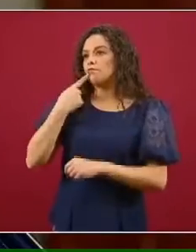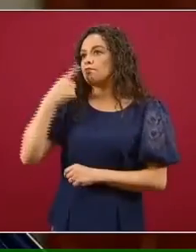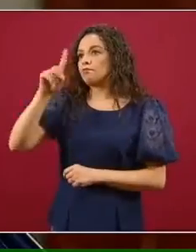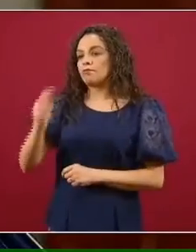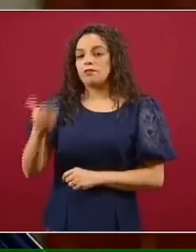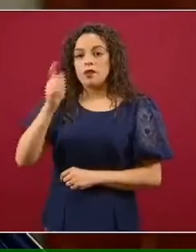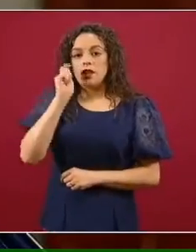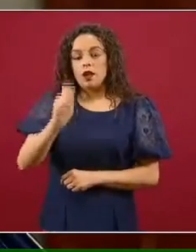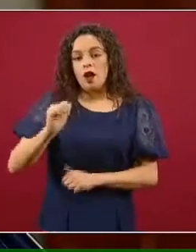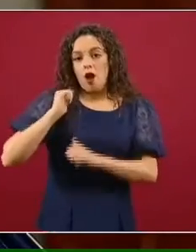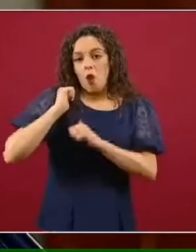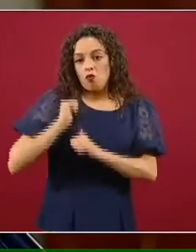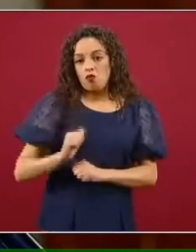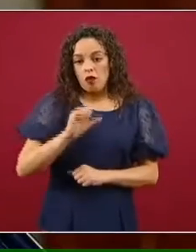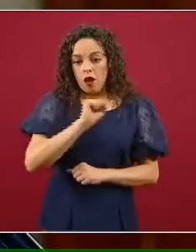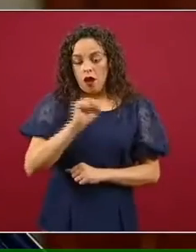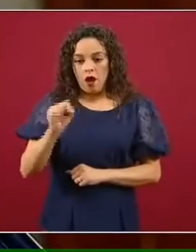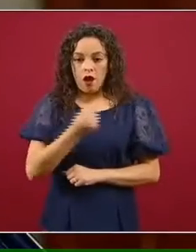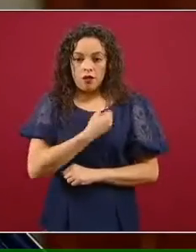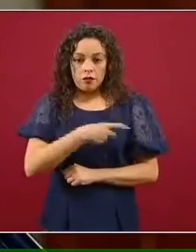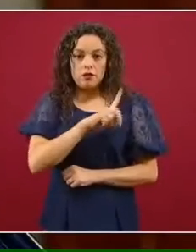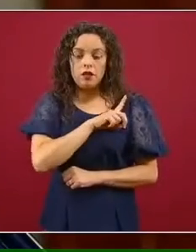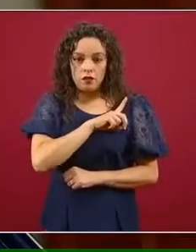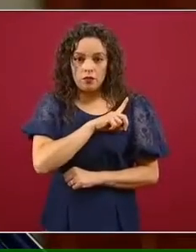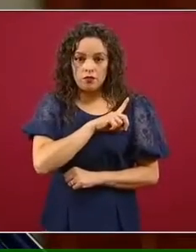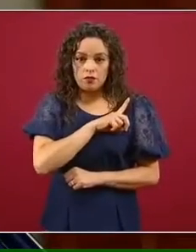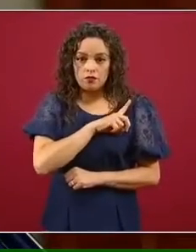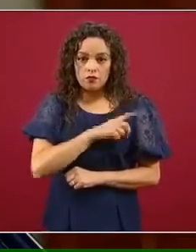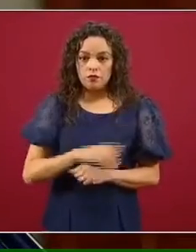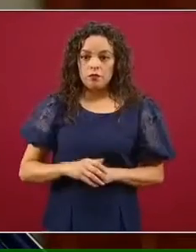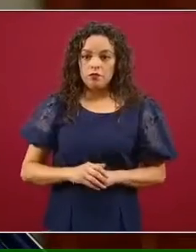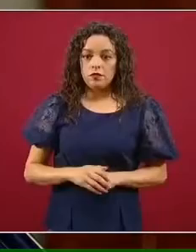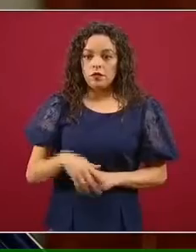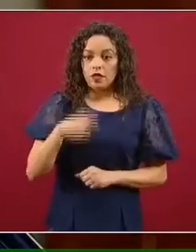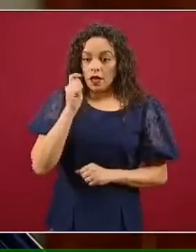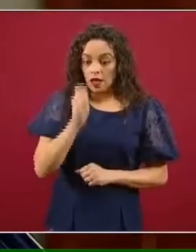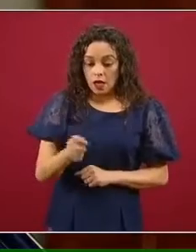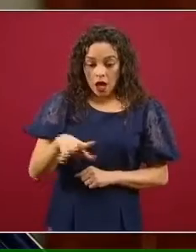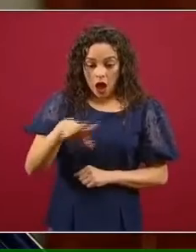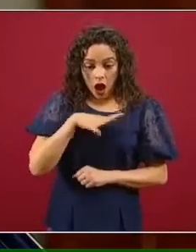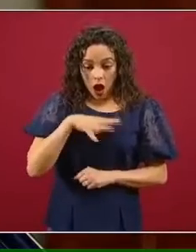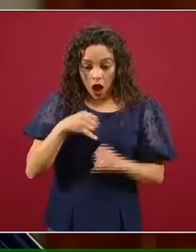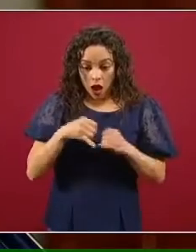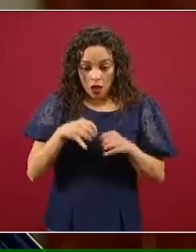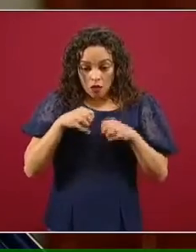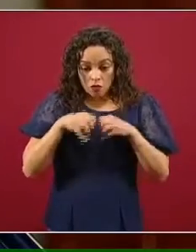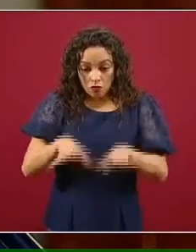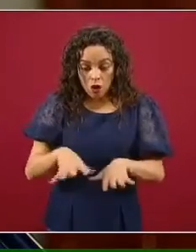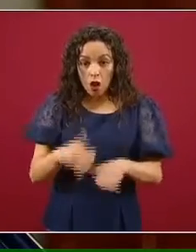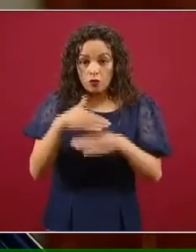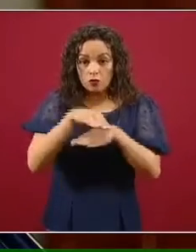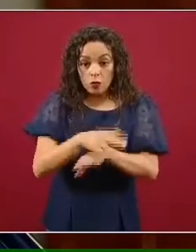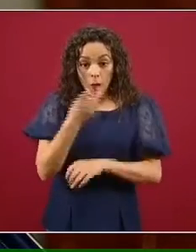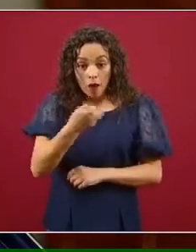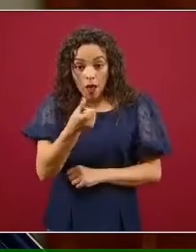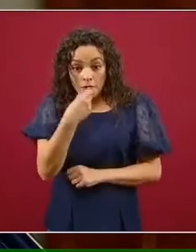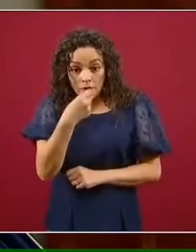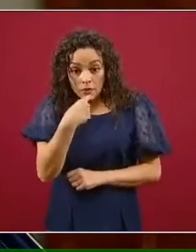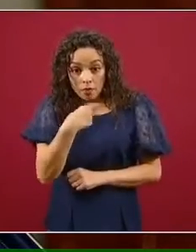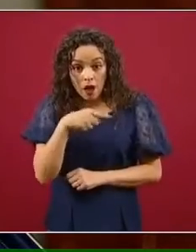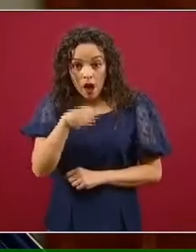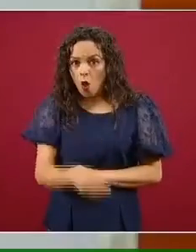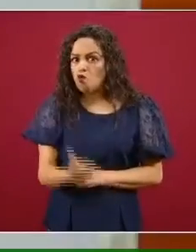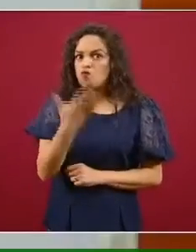cualquier uso de medicamentos fuera de la información que se tiene de su prescripción actual. ¿Qué es lo que